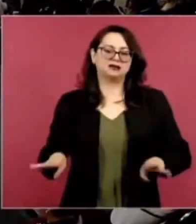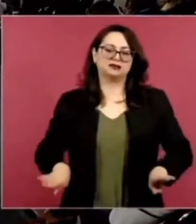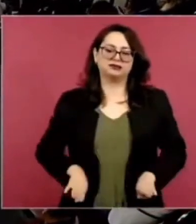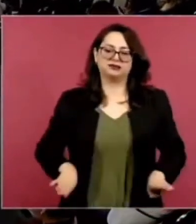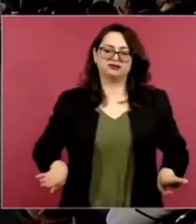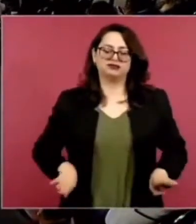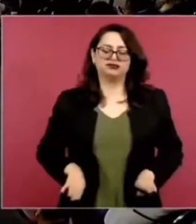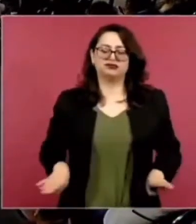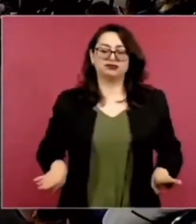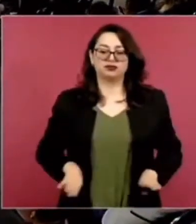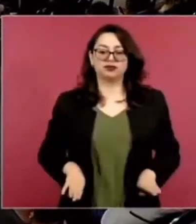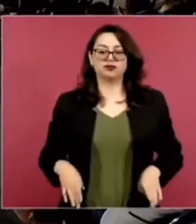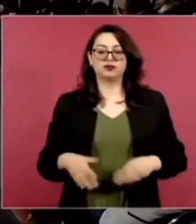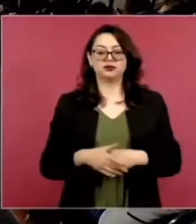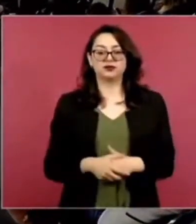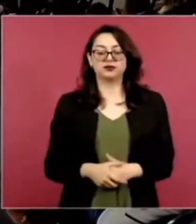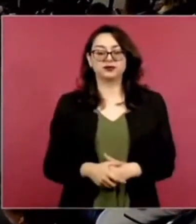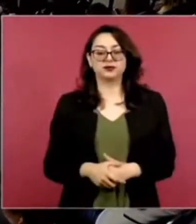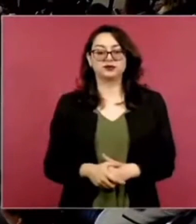un